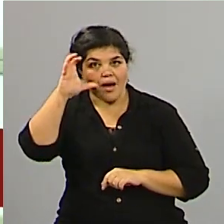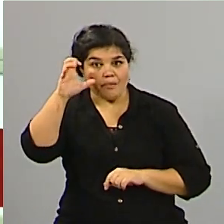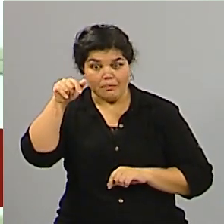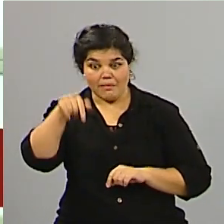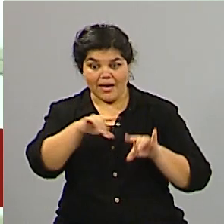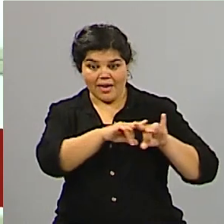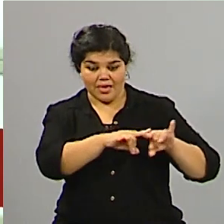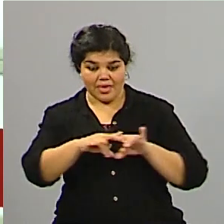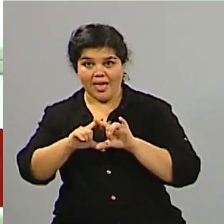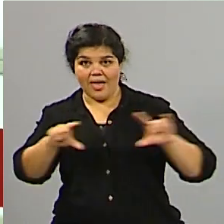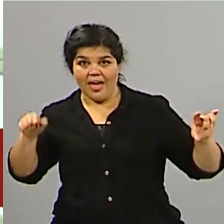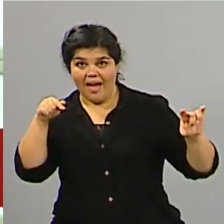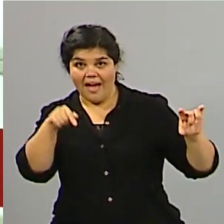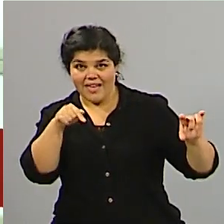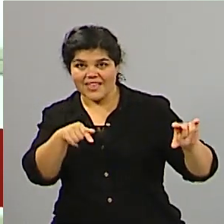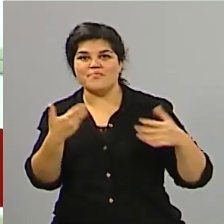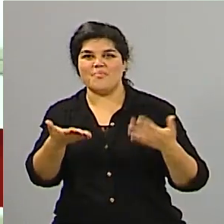HD,